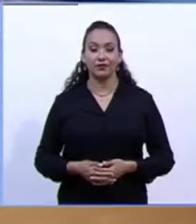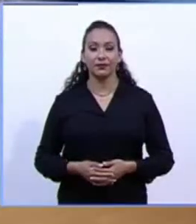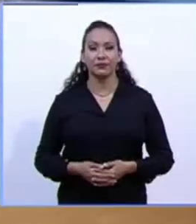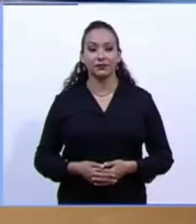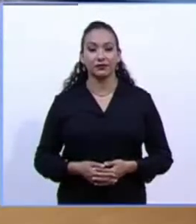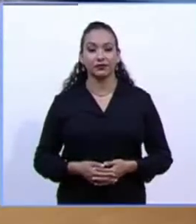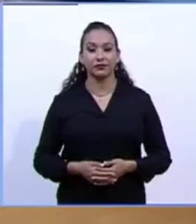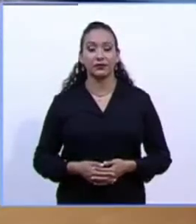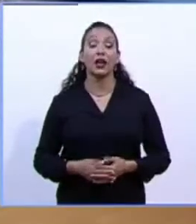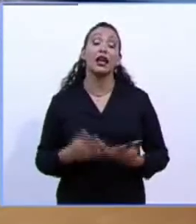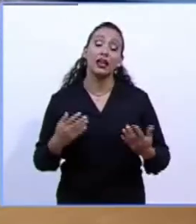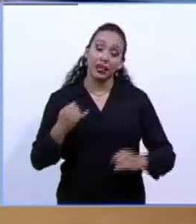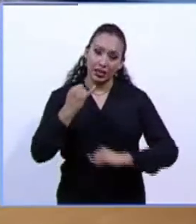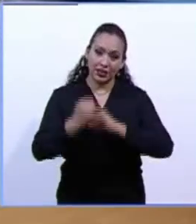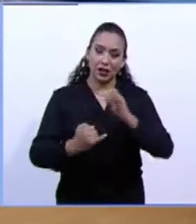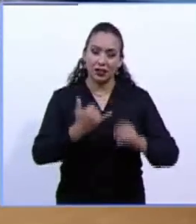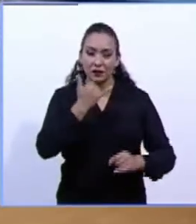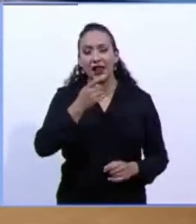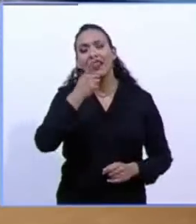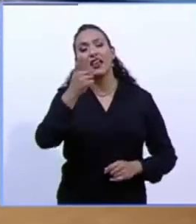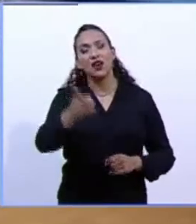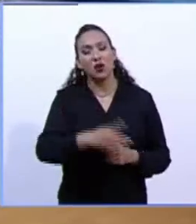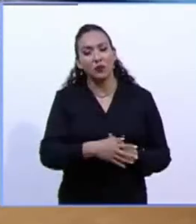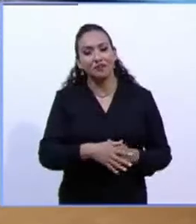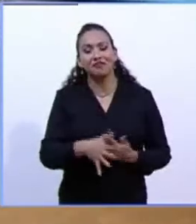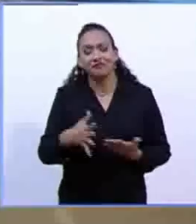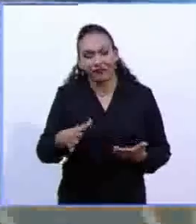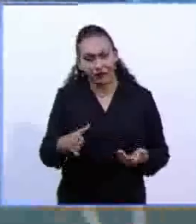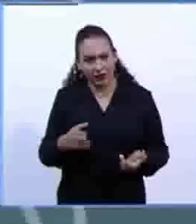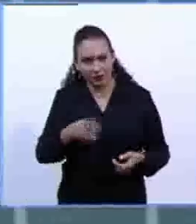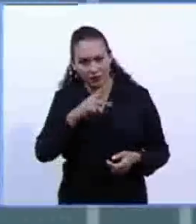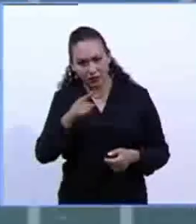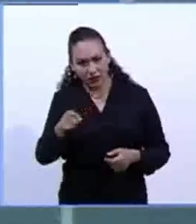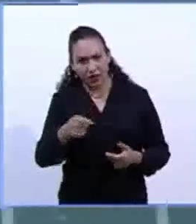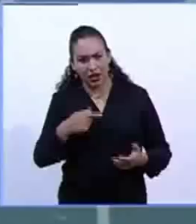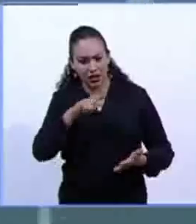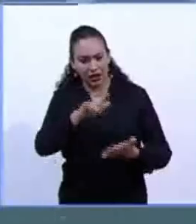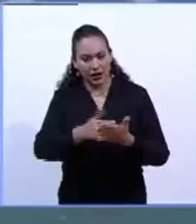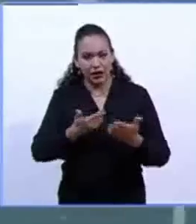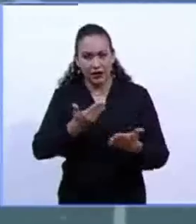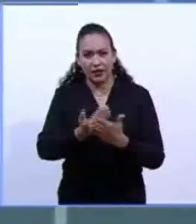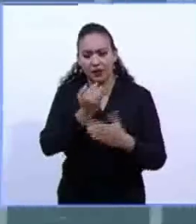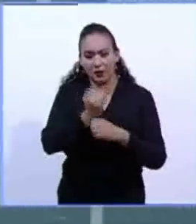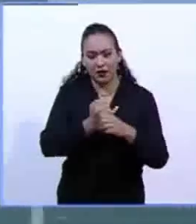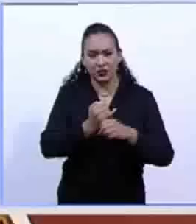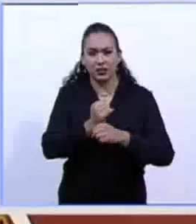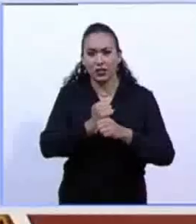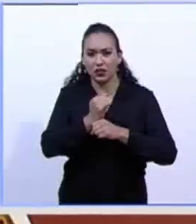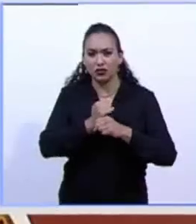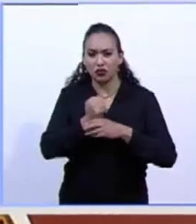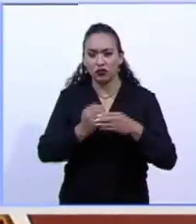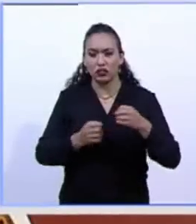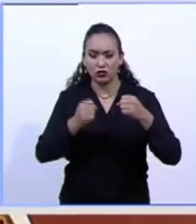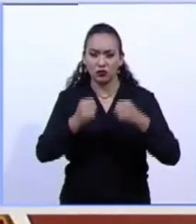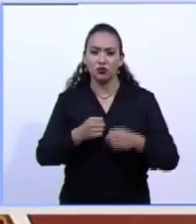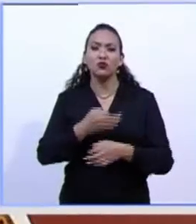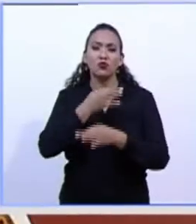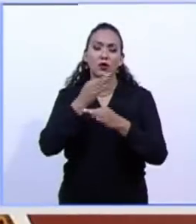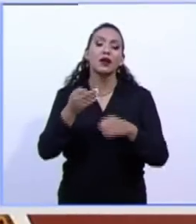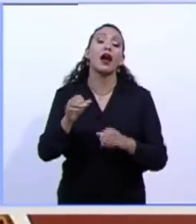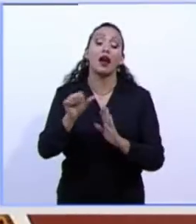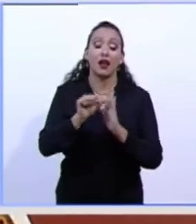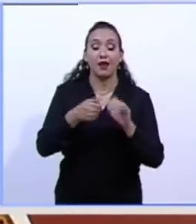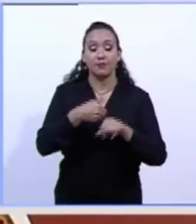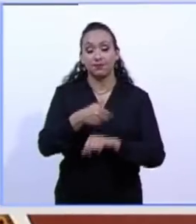Amnistía Internacional manifestó su preocupación por la iniciativa de ley del Sistema Nacional de Investigación e Inteligencia en Seguridad Pública. El